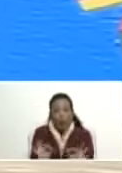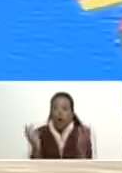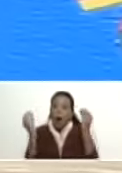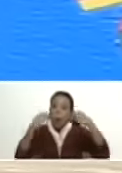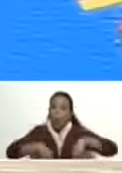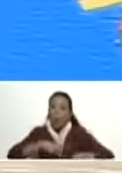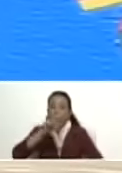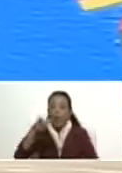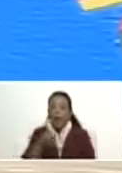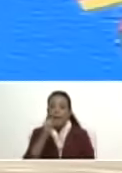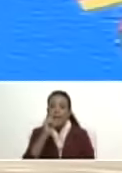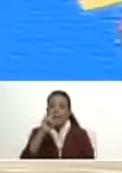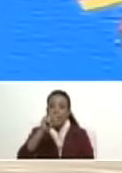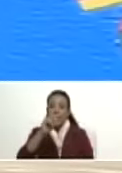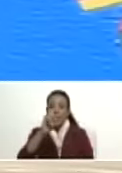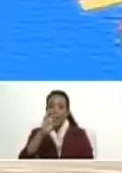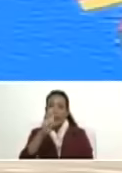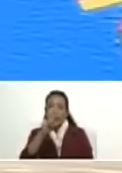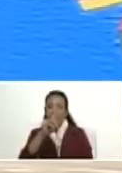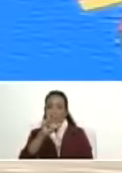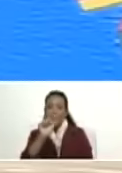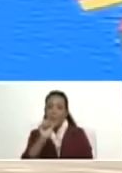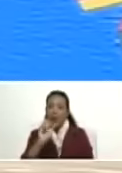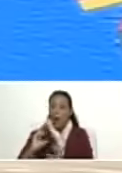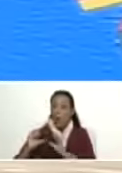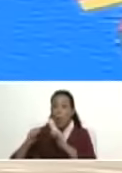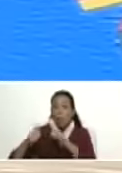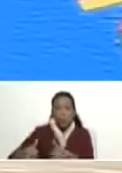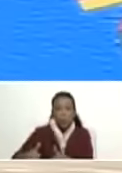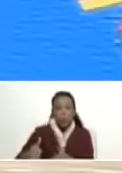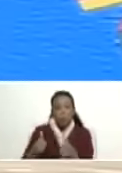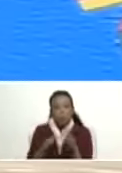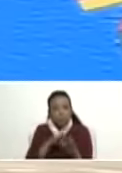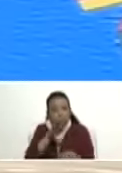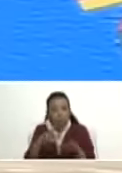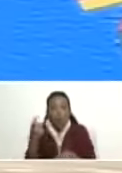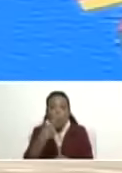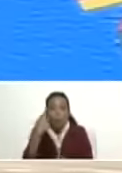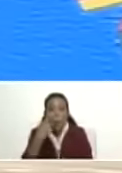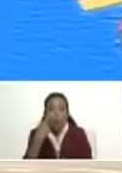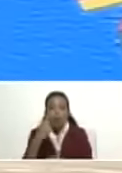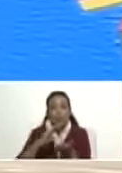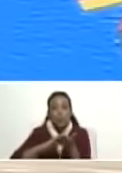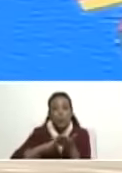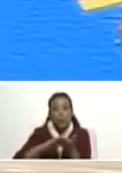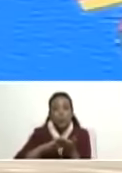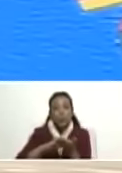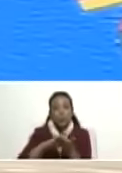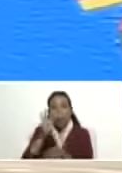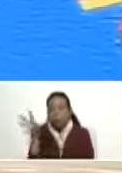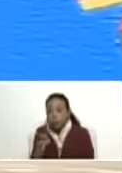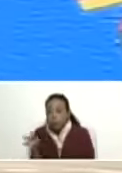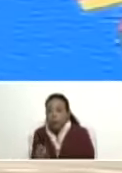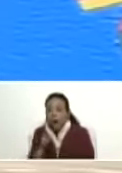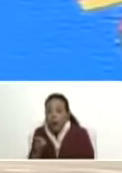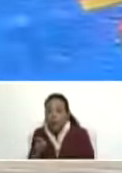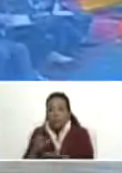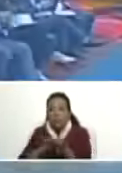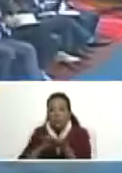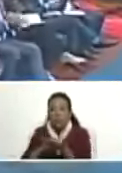de Ginebra. Y se avanzó intensamente en la búsqueda de esa solución en múltiples